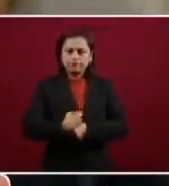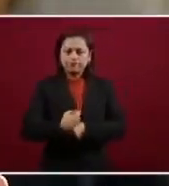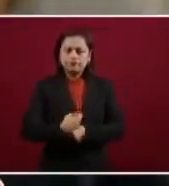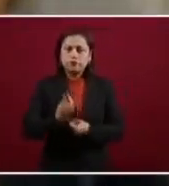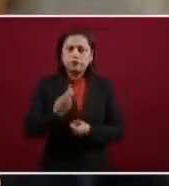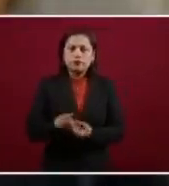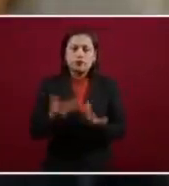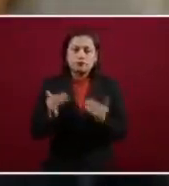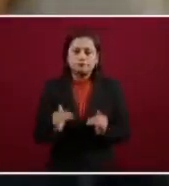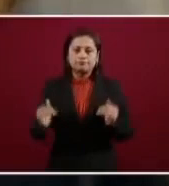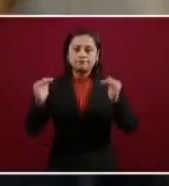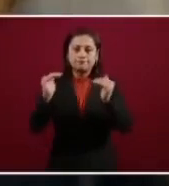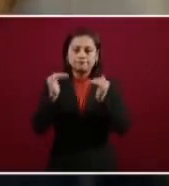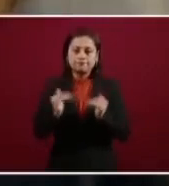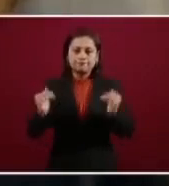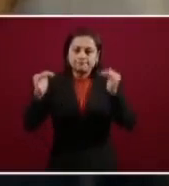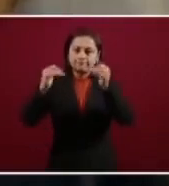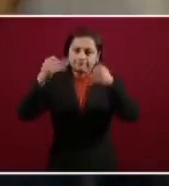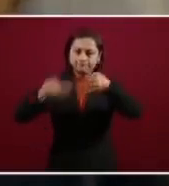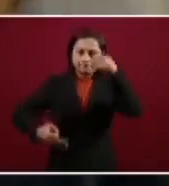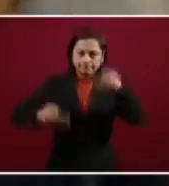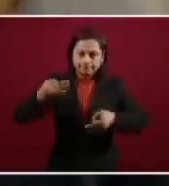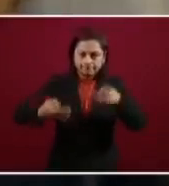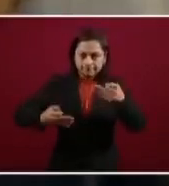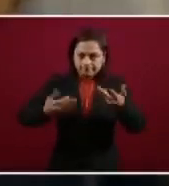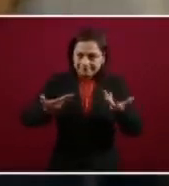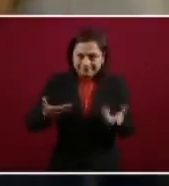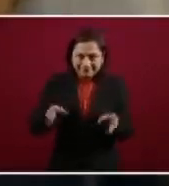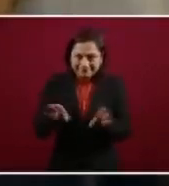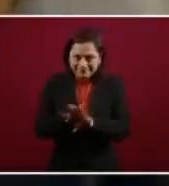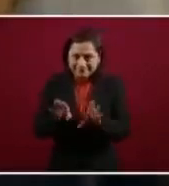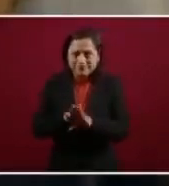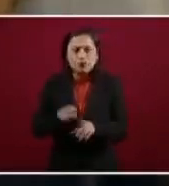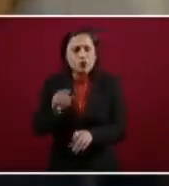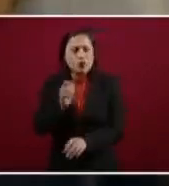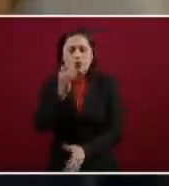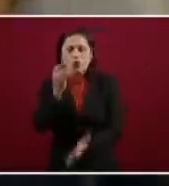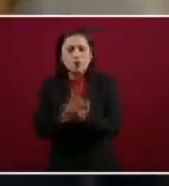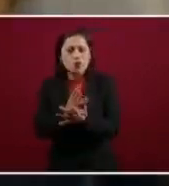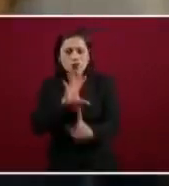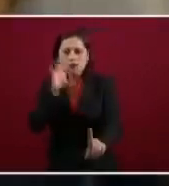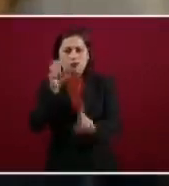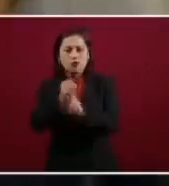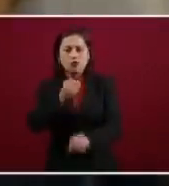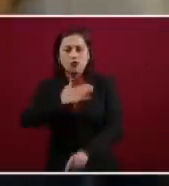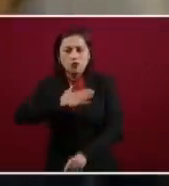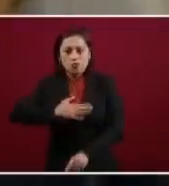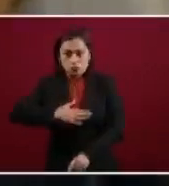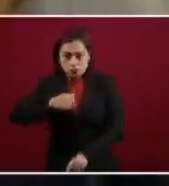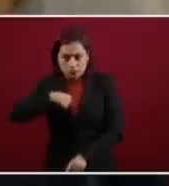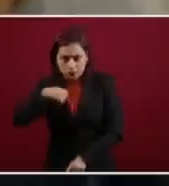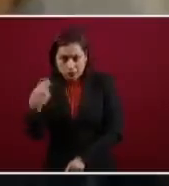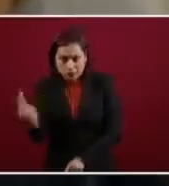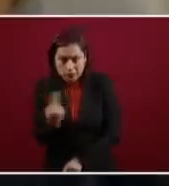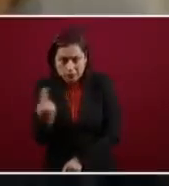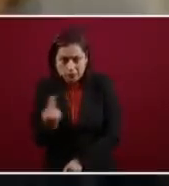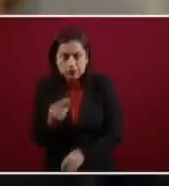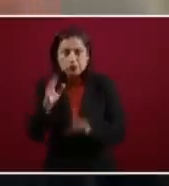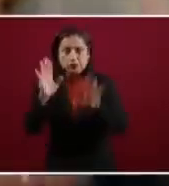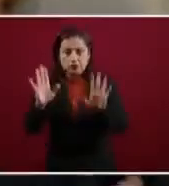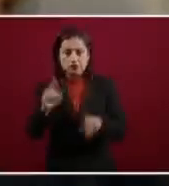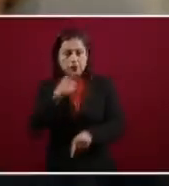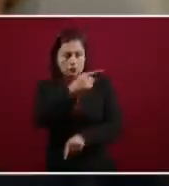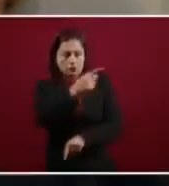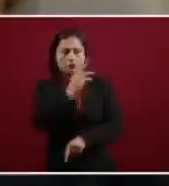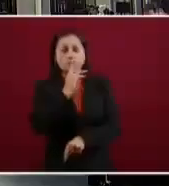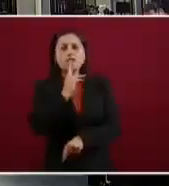se hiciera justicia podrías tener intervenir de alguna manera en eso no es mi caso es